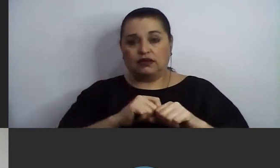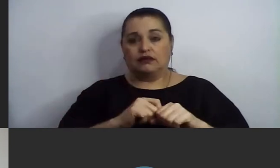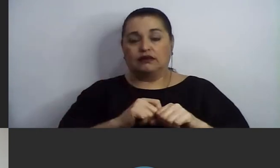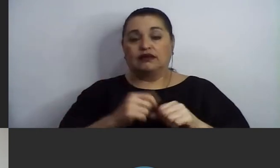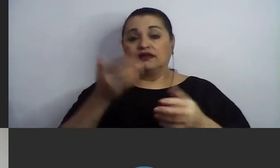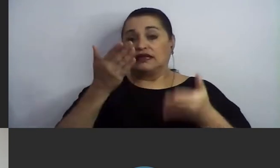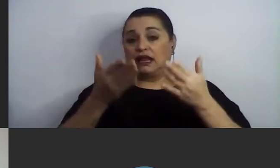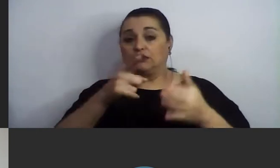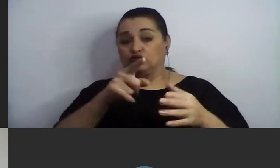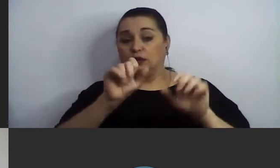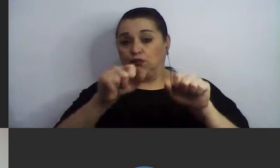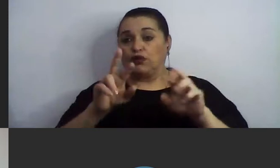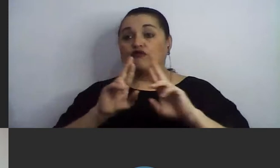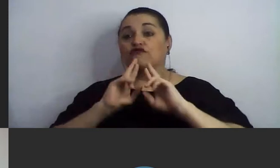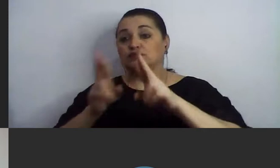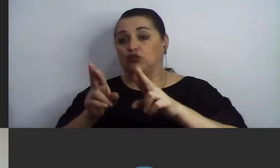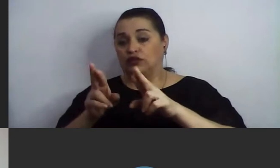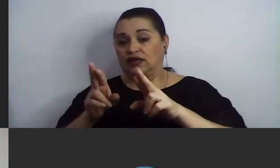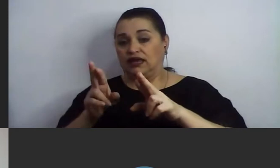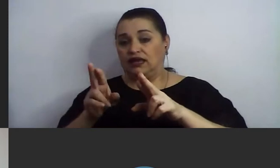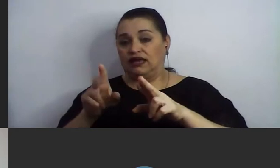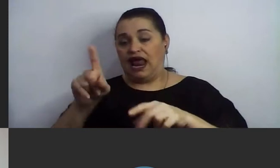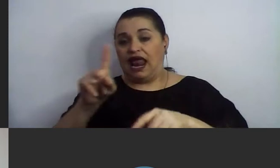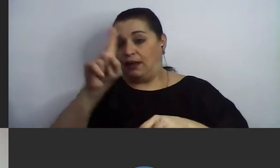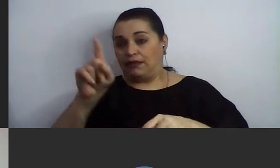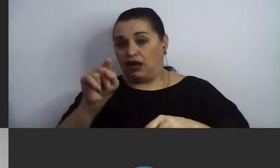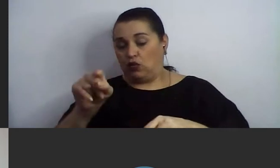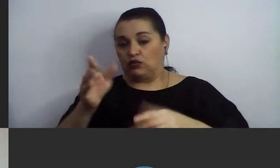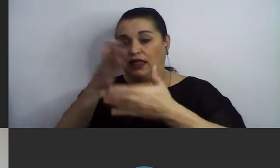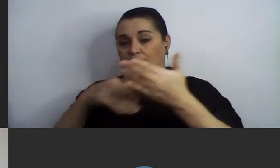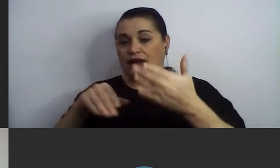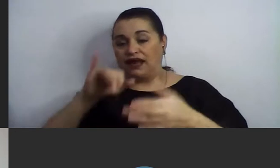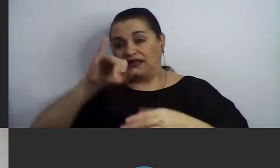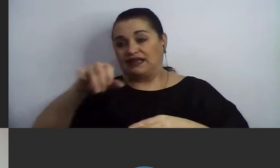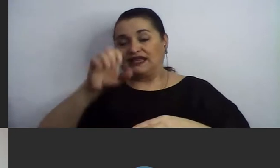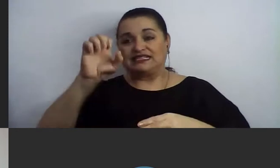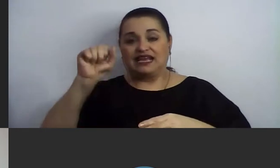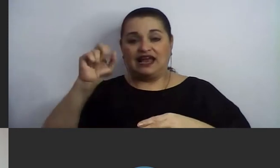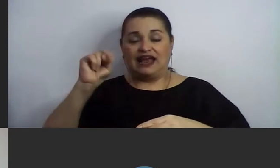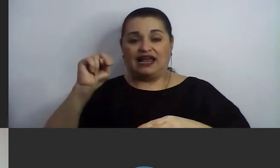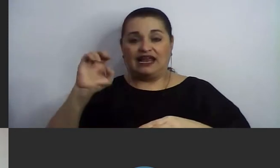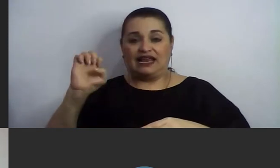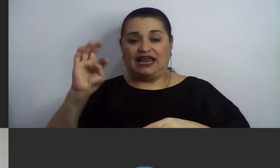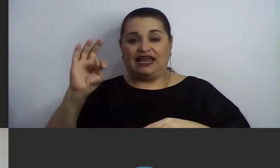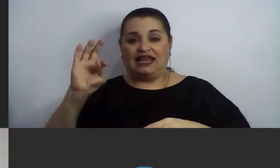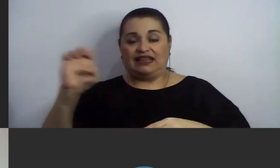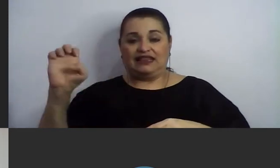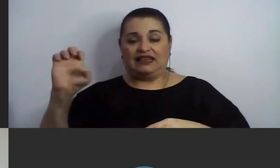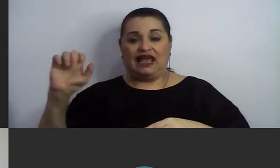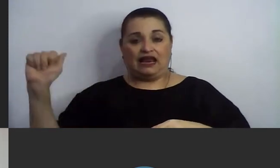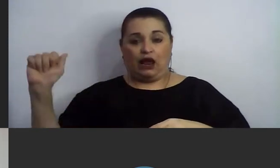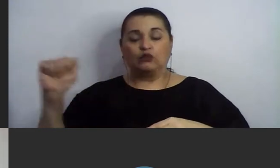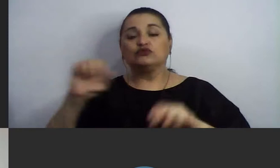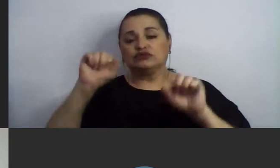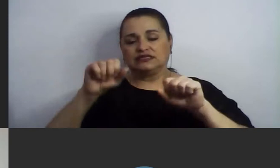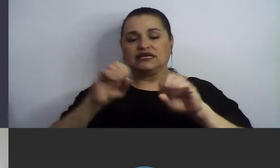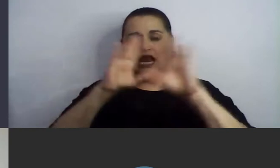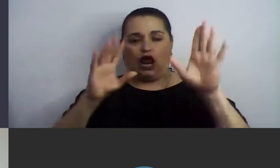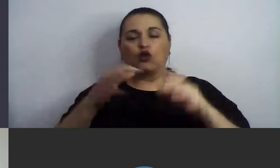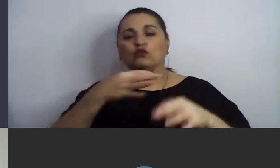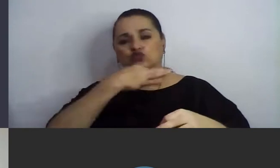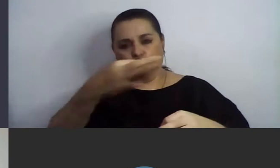darle respuesta a esta inquietud de parte de Doña Janet Arauz. Claro, con mucho